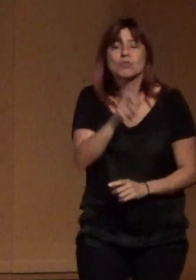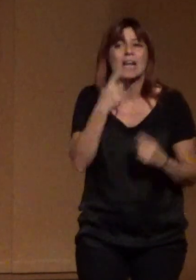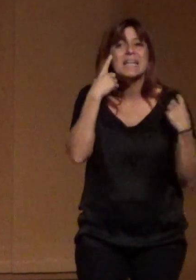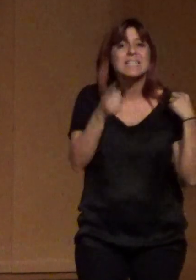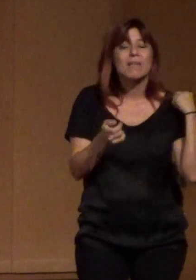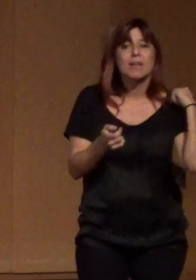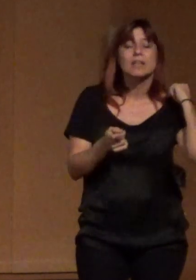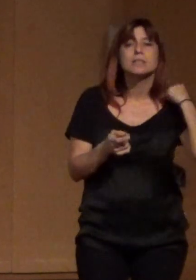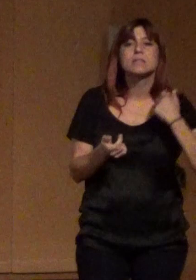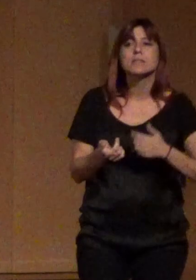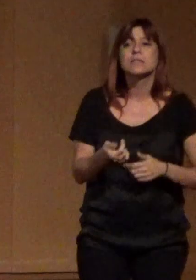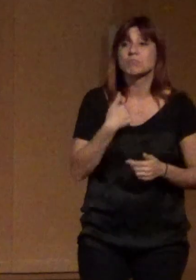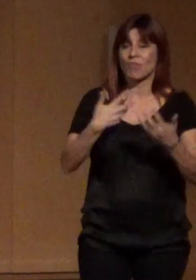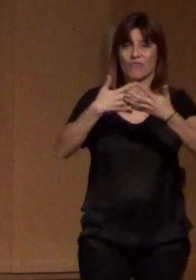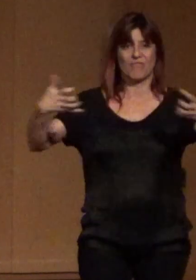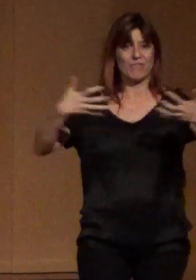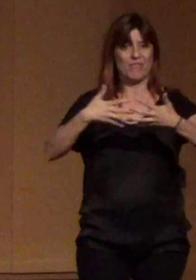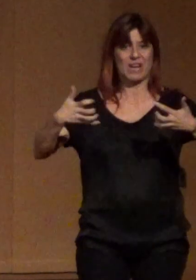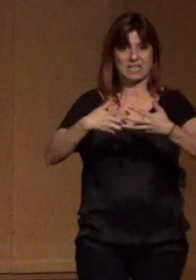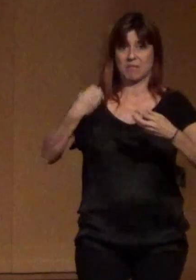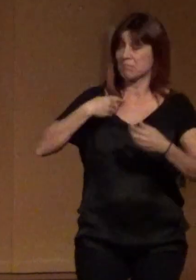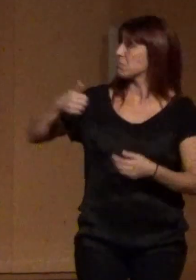que lo que he puesto, que esta frase del